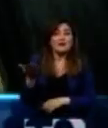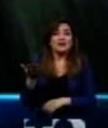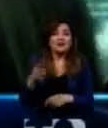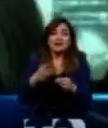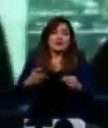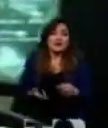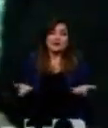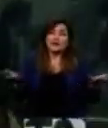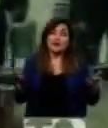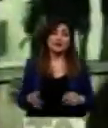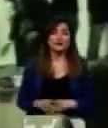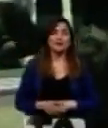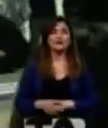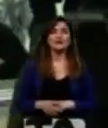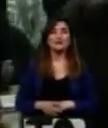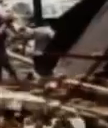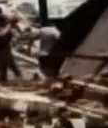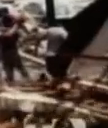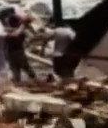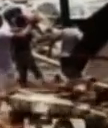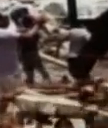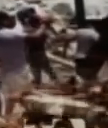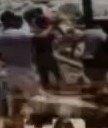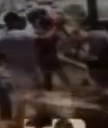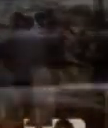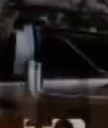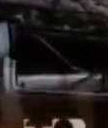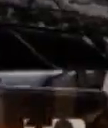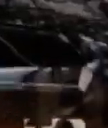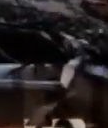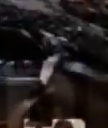lado. Dayana Monroy, 24 horas.